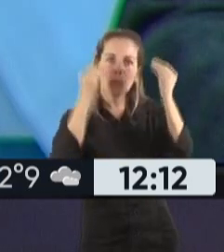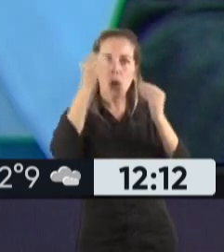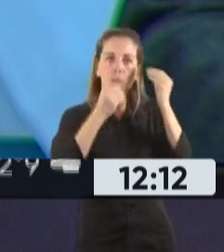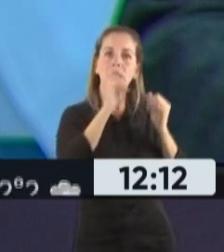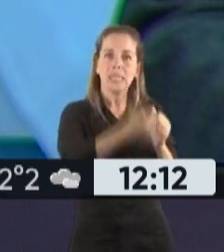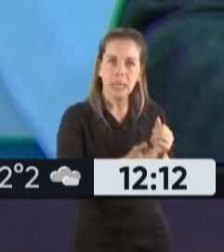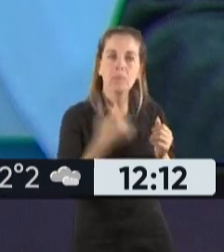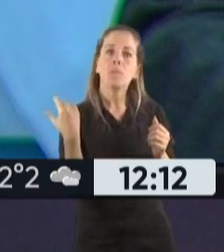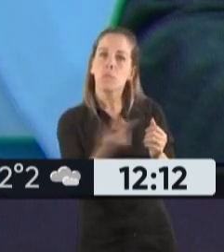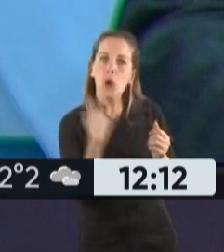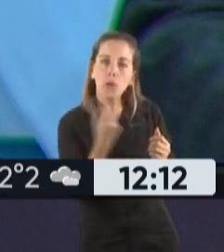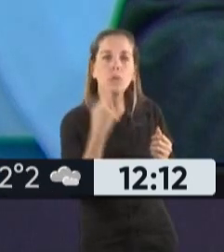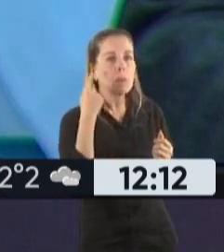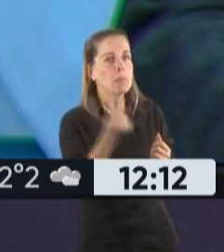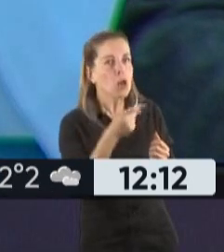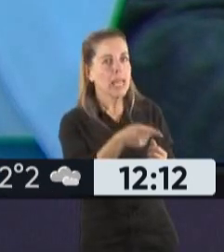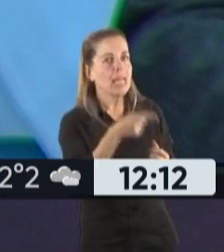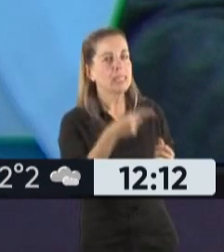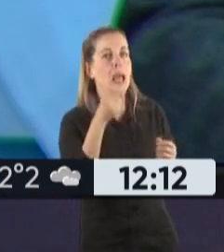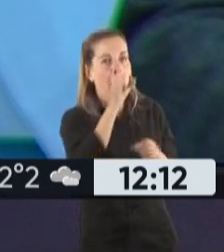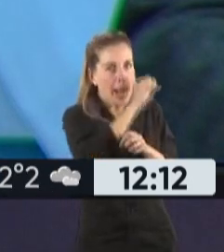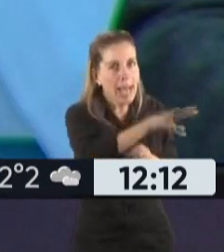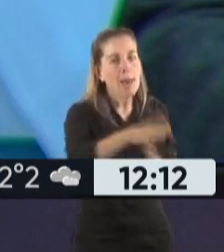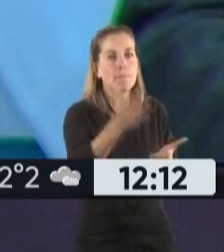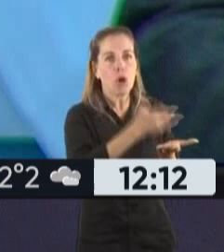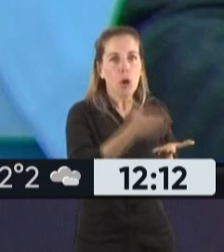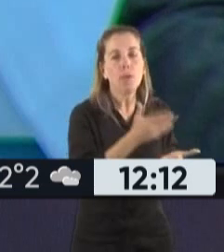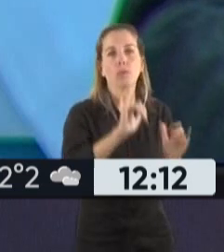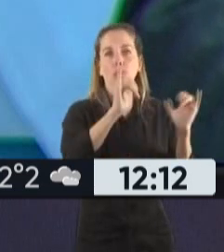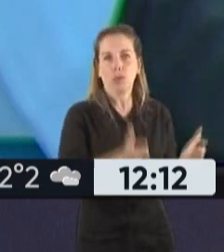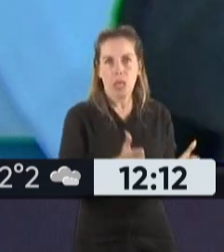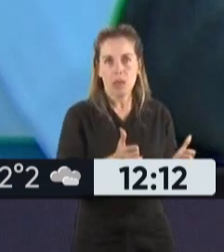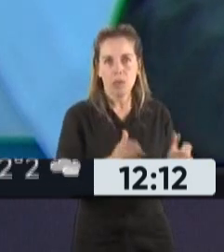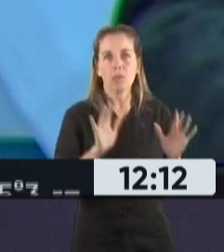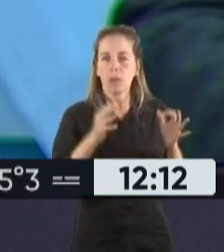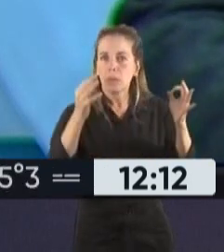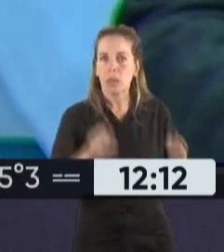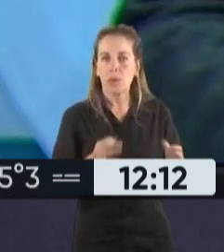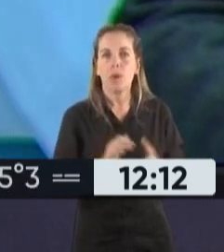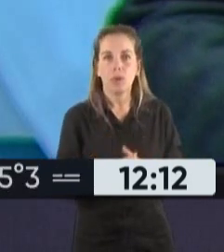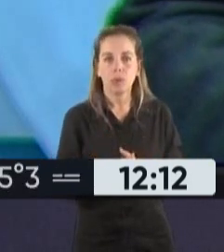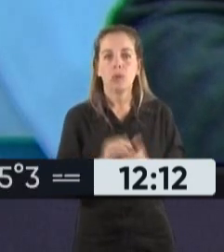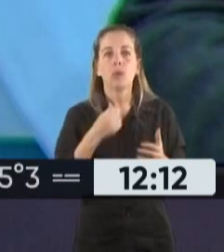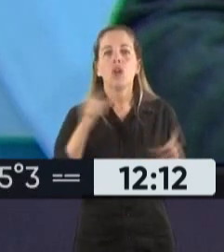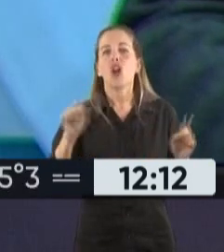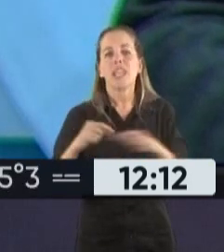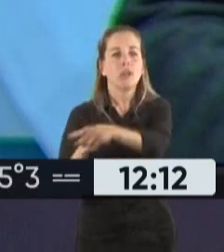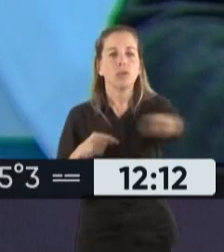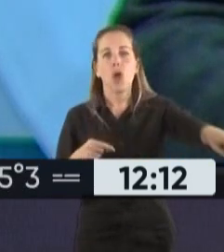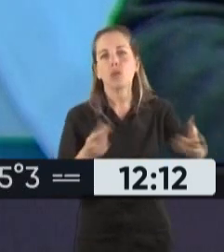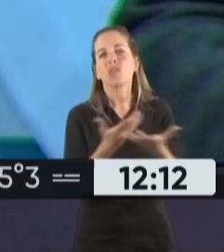Que lo ponemos en valor, no debe ponerlo en duda nadie. Y yo no los quiero aburrir, ¿no?